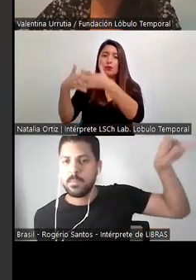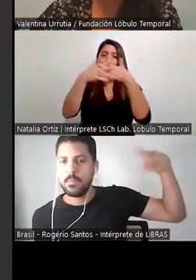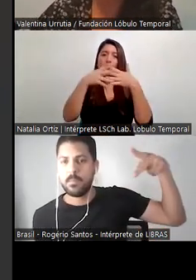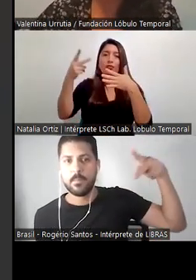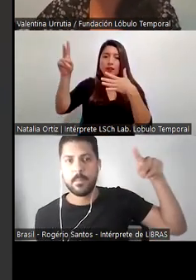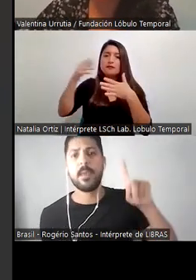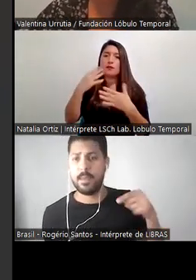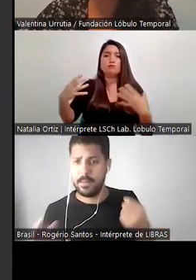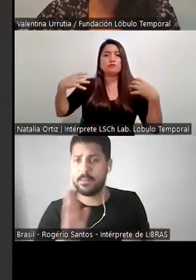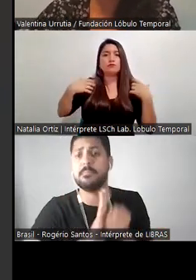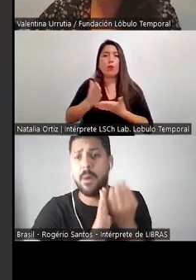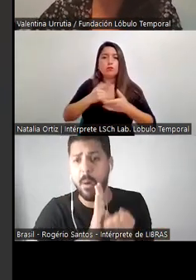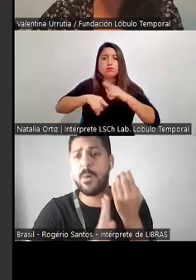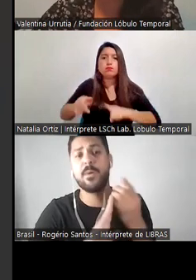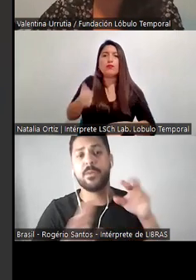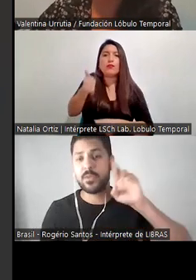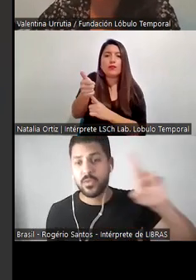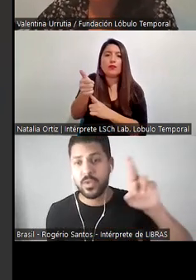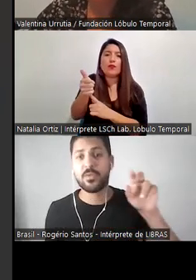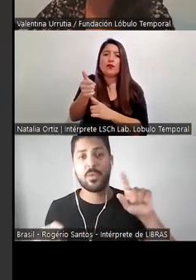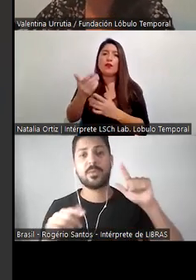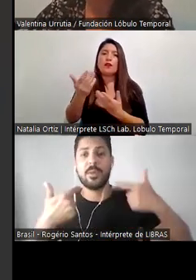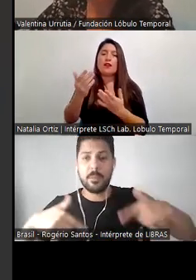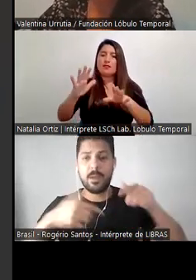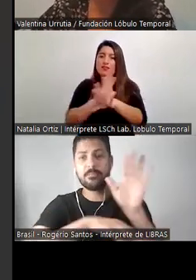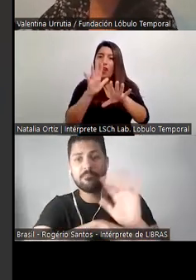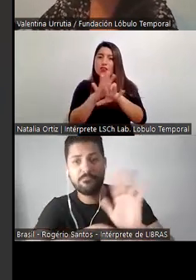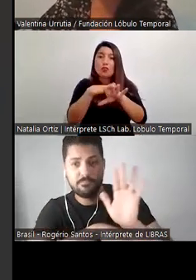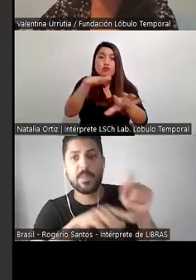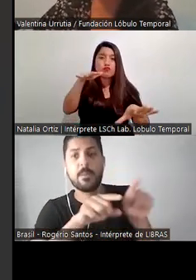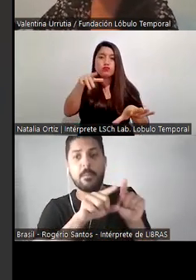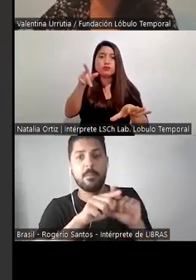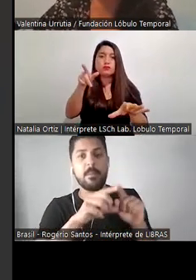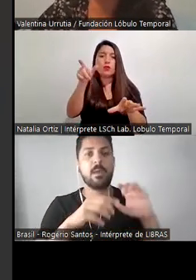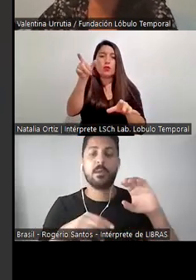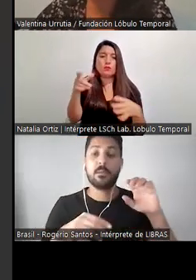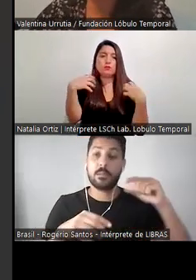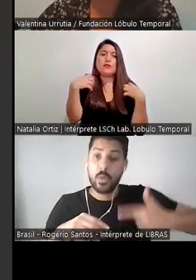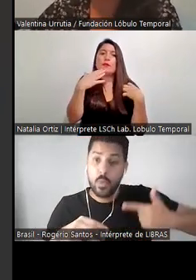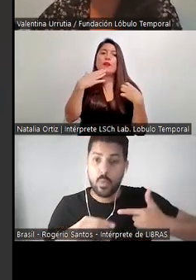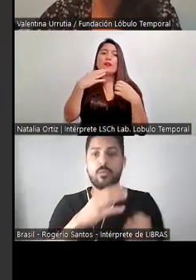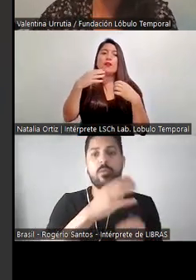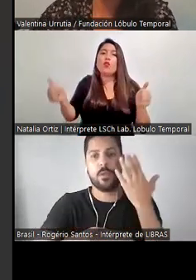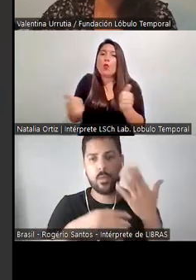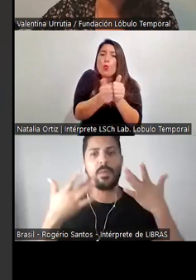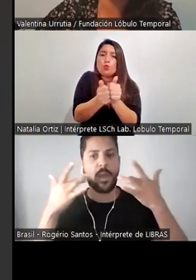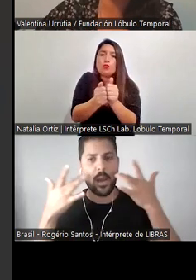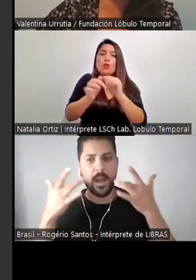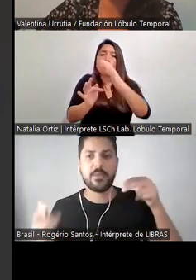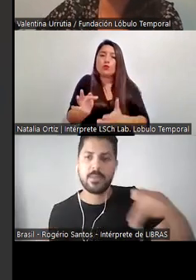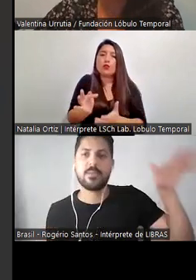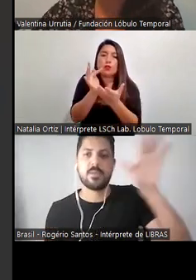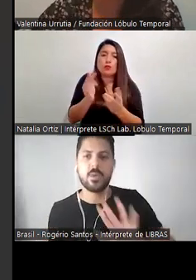productor, director, dramaturgo y cofundador del Teatro Nacional de Sordos. Él contribuyó de